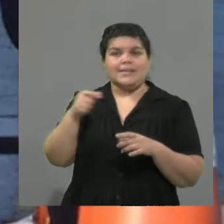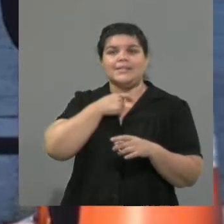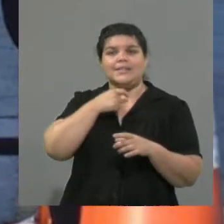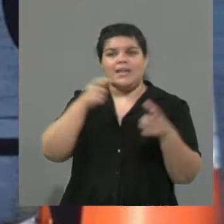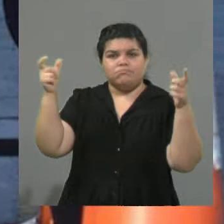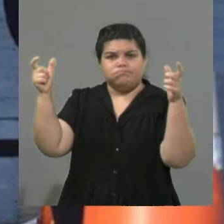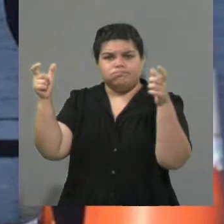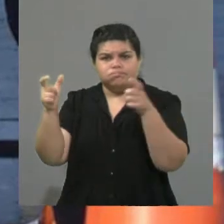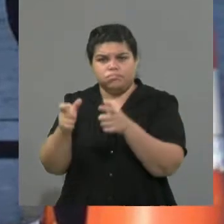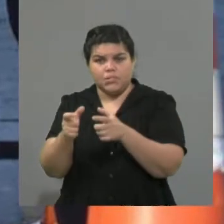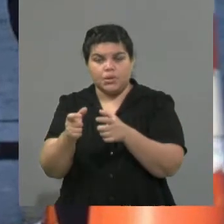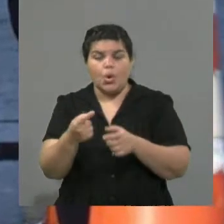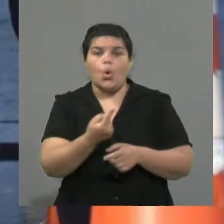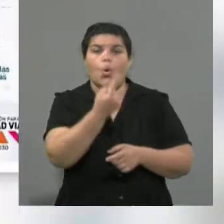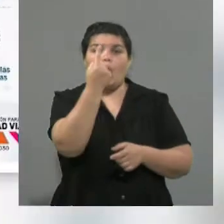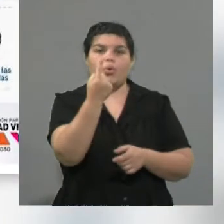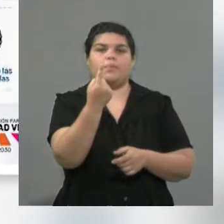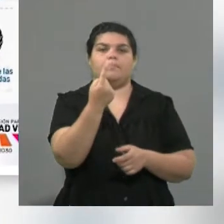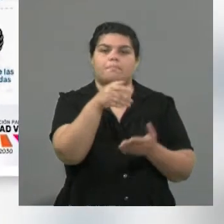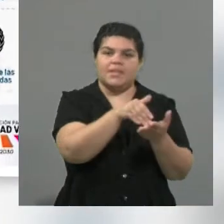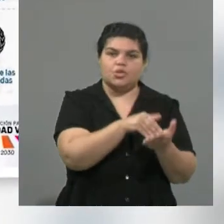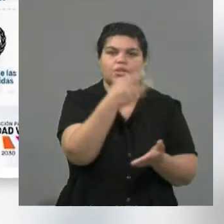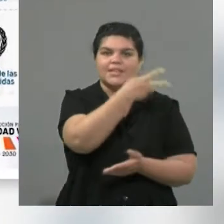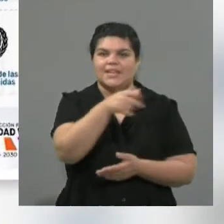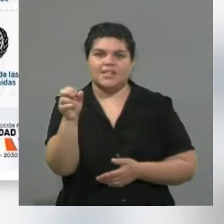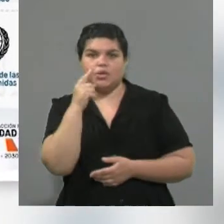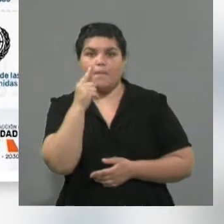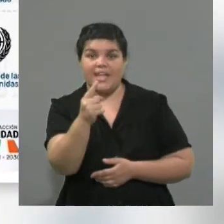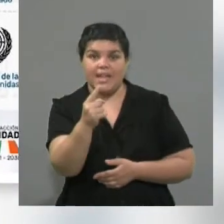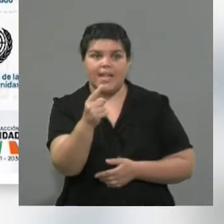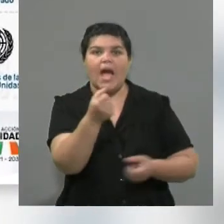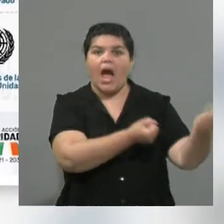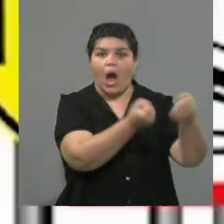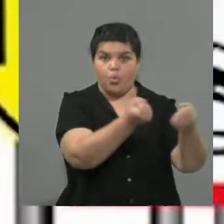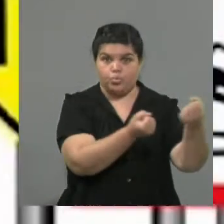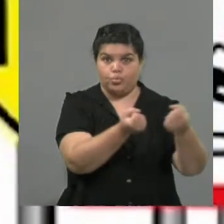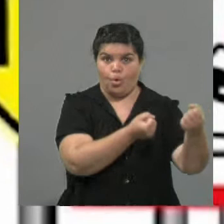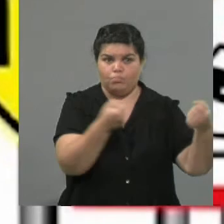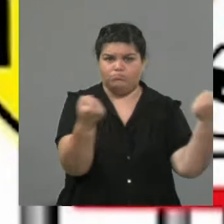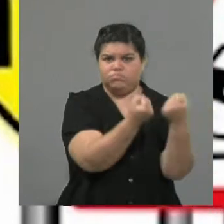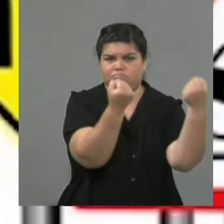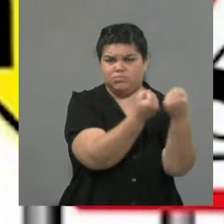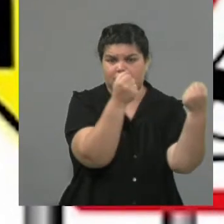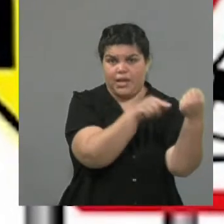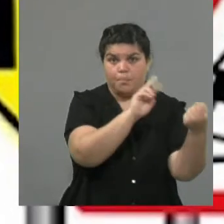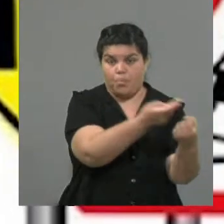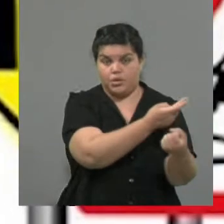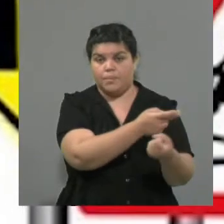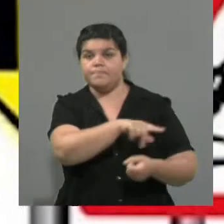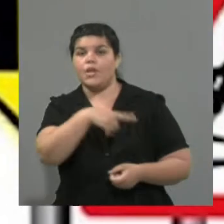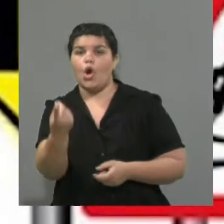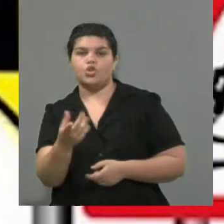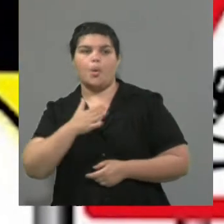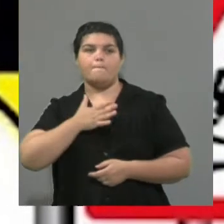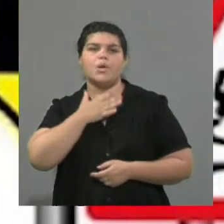mata 1.300.000 habitantes. La segunda es el suicidio. Fíjense ustedes que nosotros estamos muy